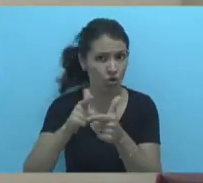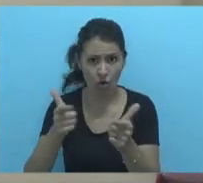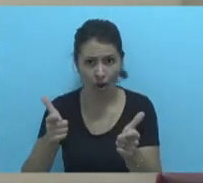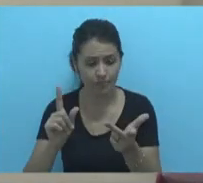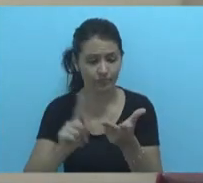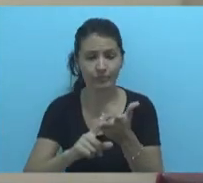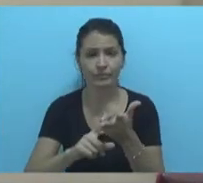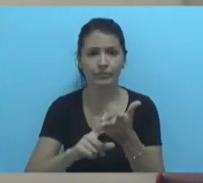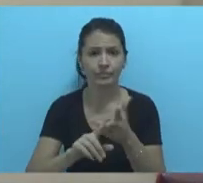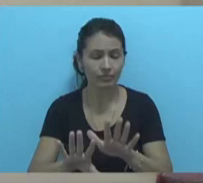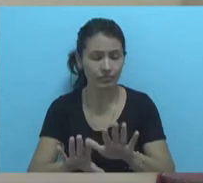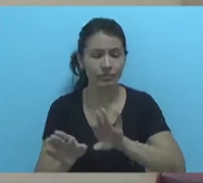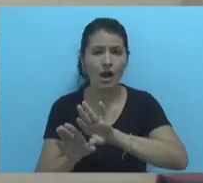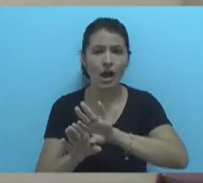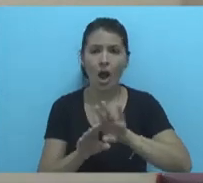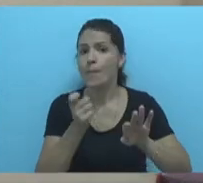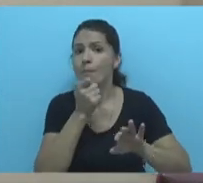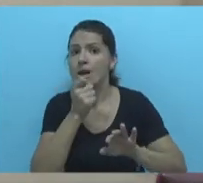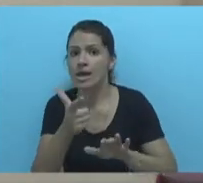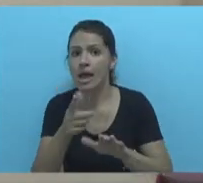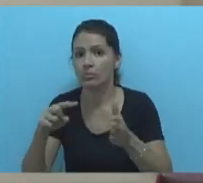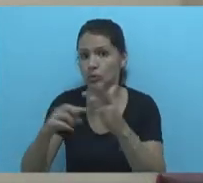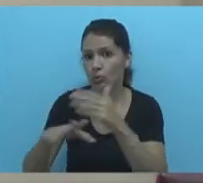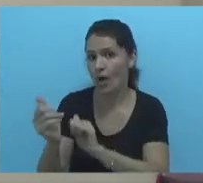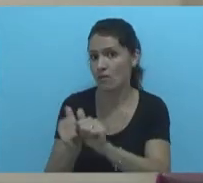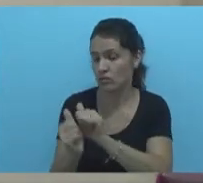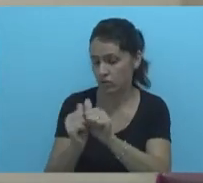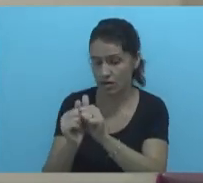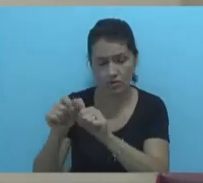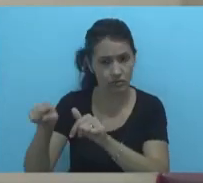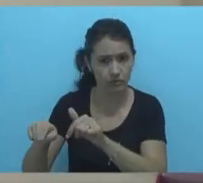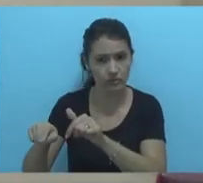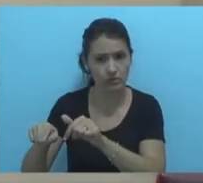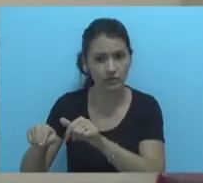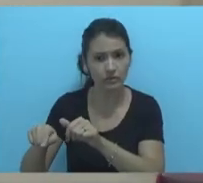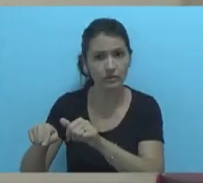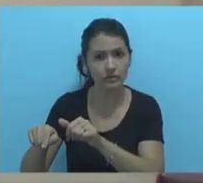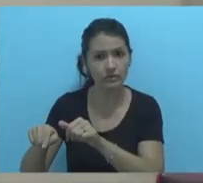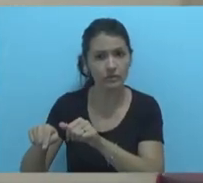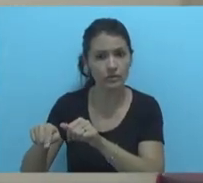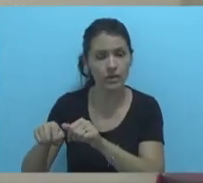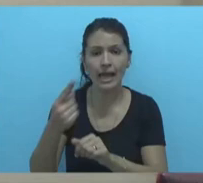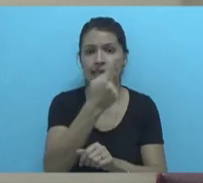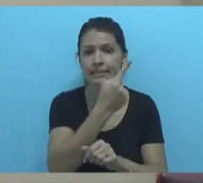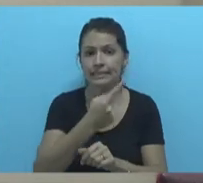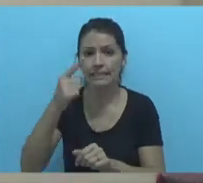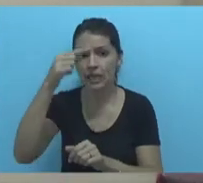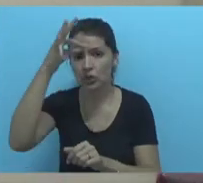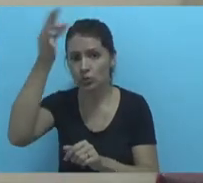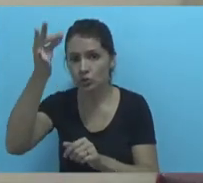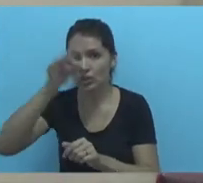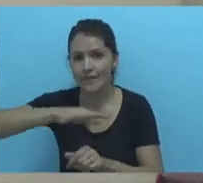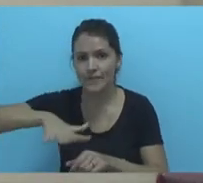En Rosario, puntualmente, y es uno de los desafíos que tenemos, existen 112 barrios